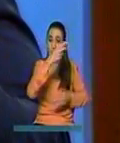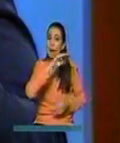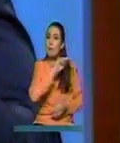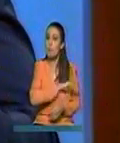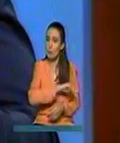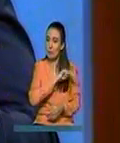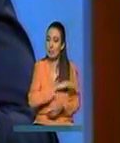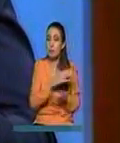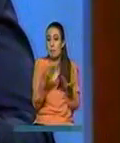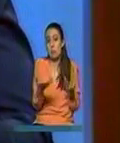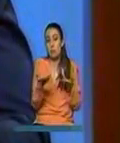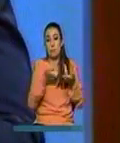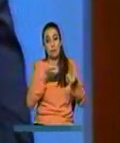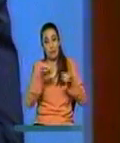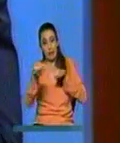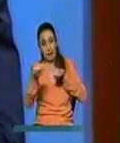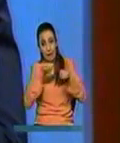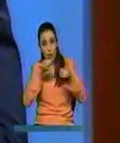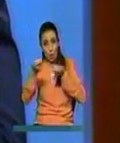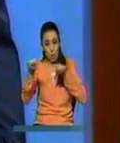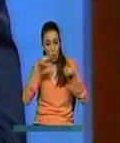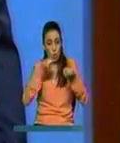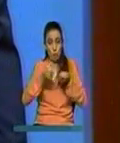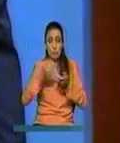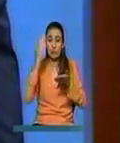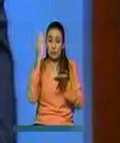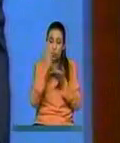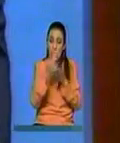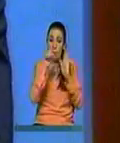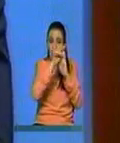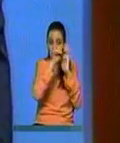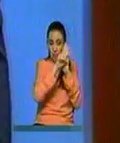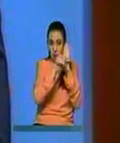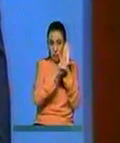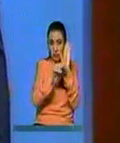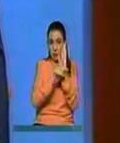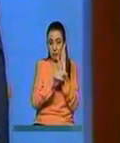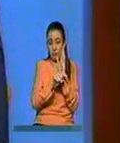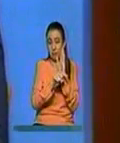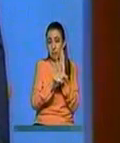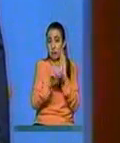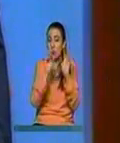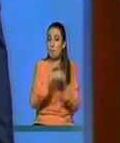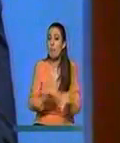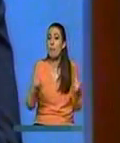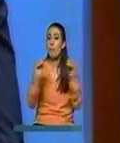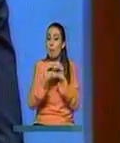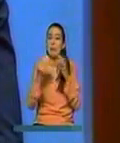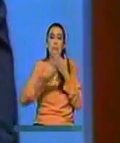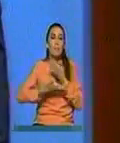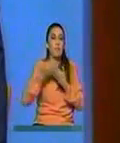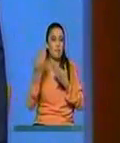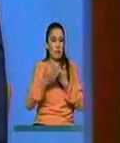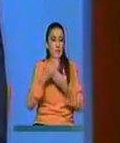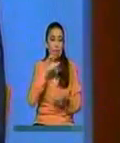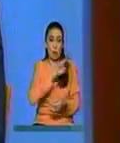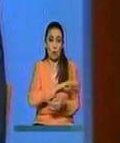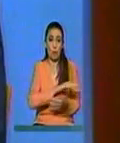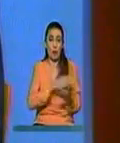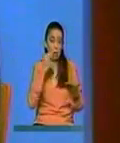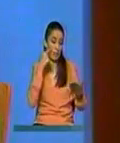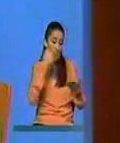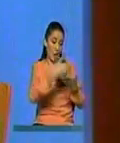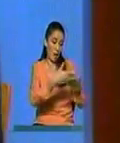tienes una regulación que te pone los parámetros, se lo puede pasar más fácilmente a los GATS y que los GATS